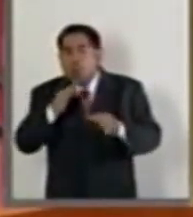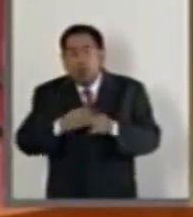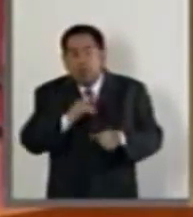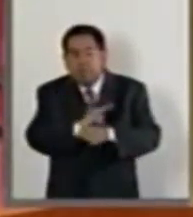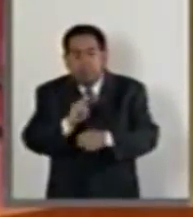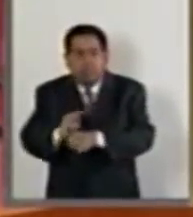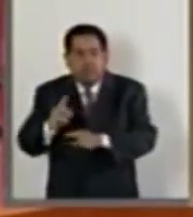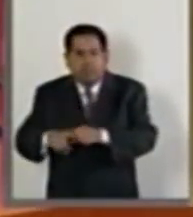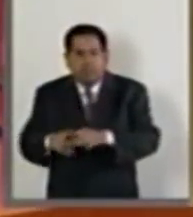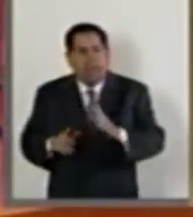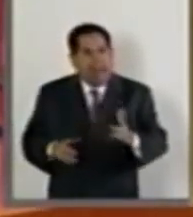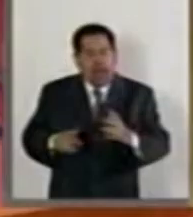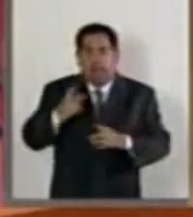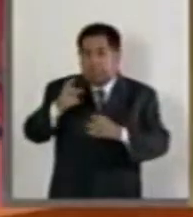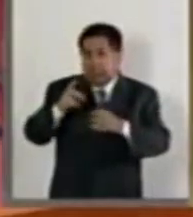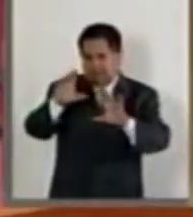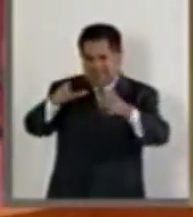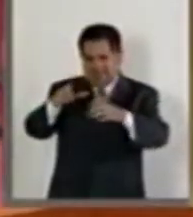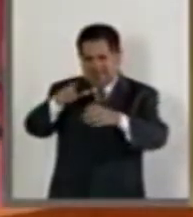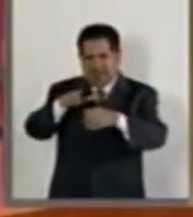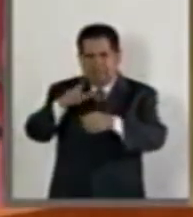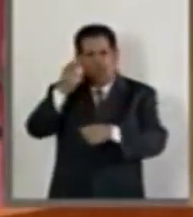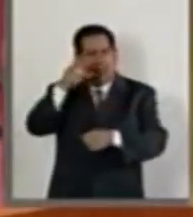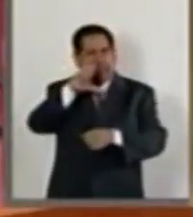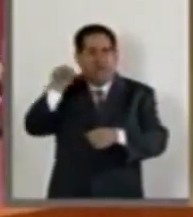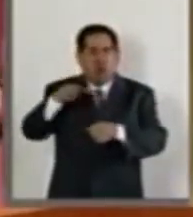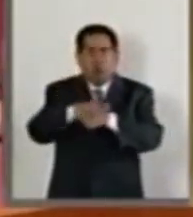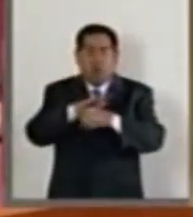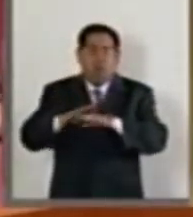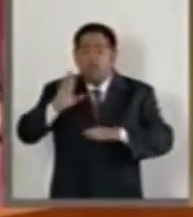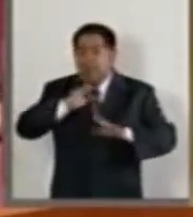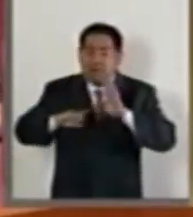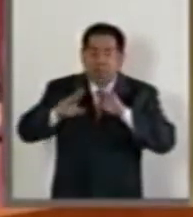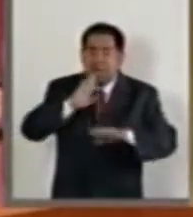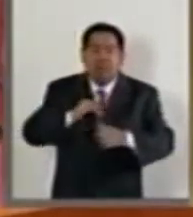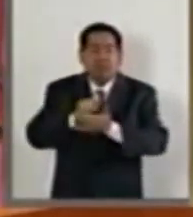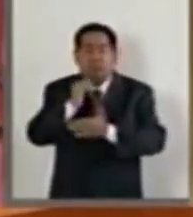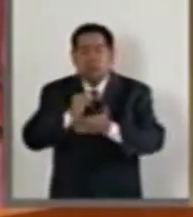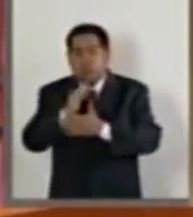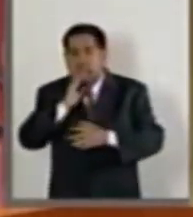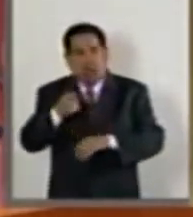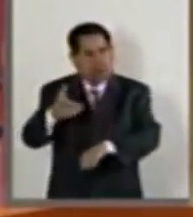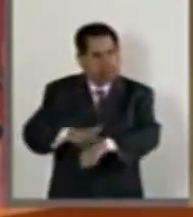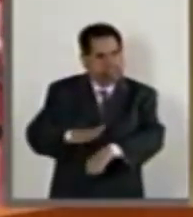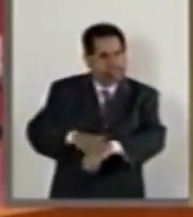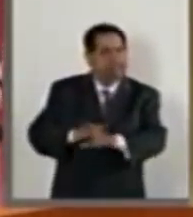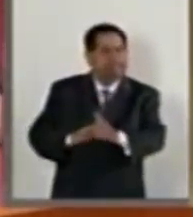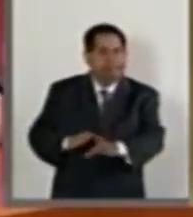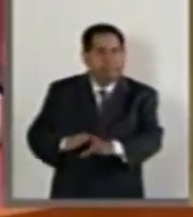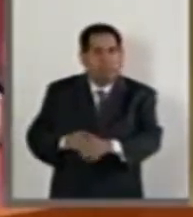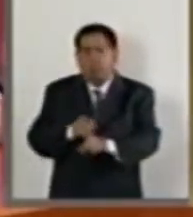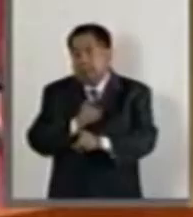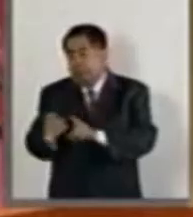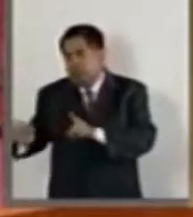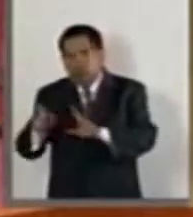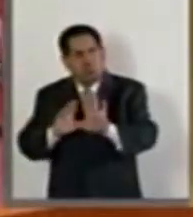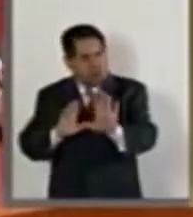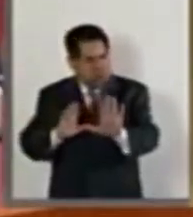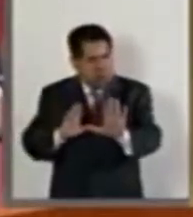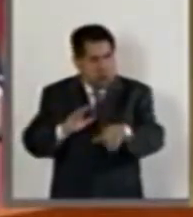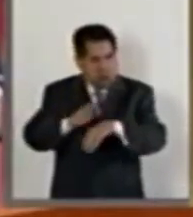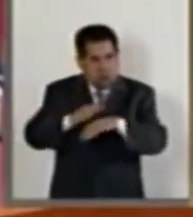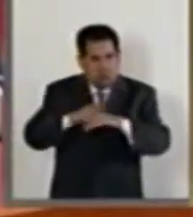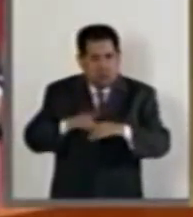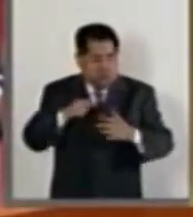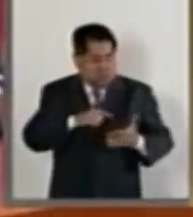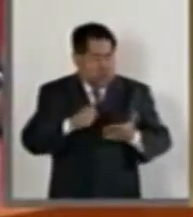esos consejeros locales que empiezan a tomar malas determinaciones, es donde se nos empieza a ir de las manos en un